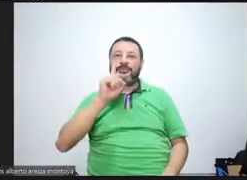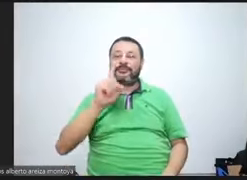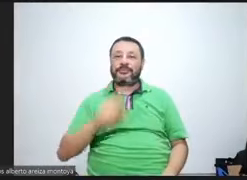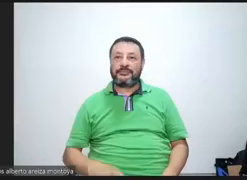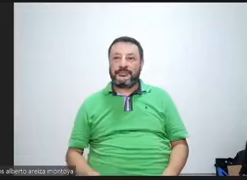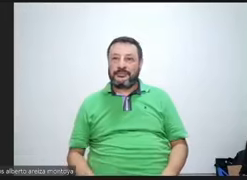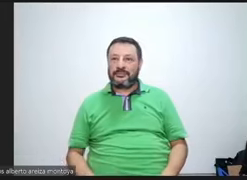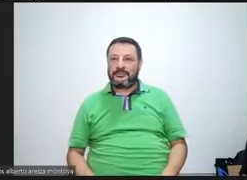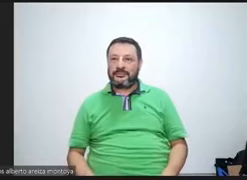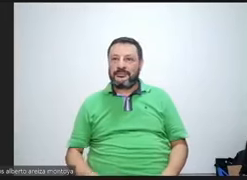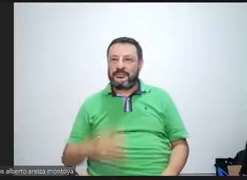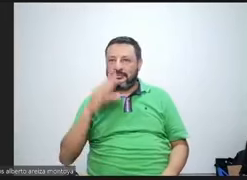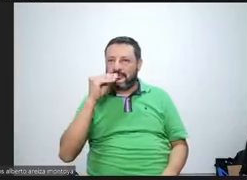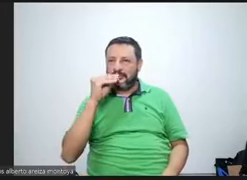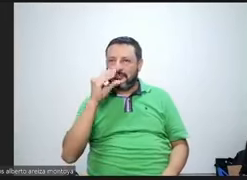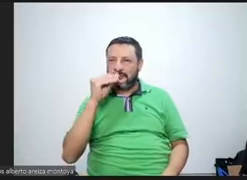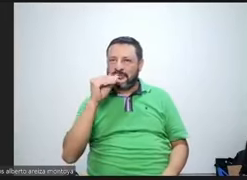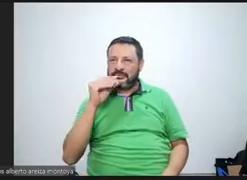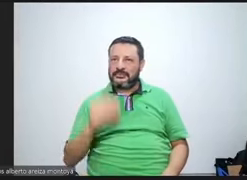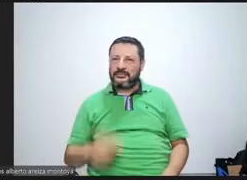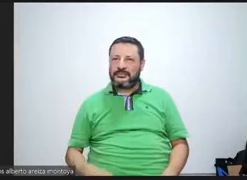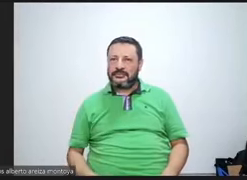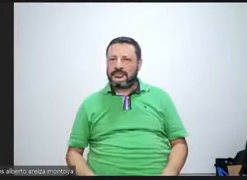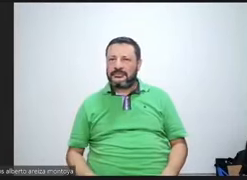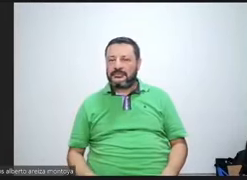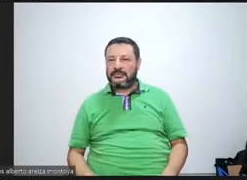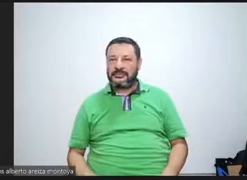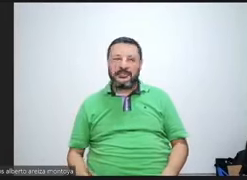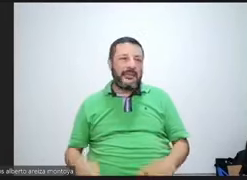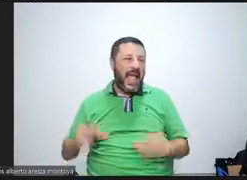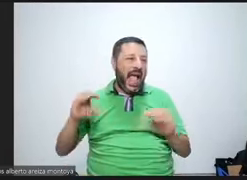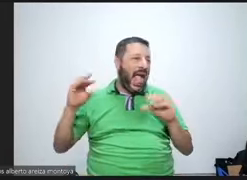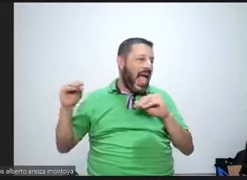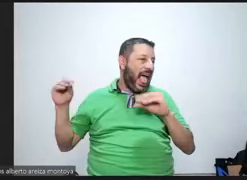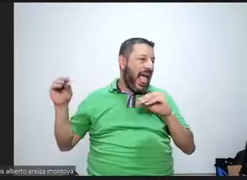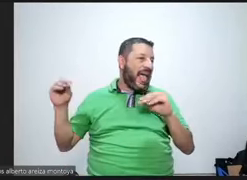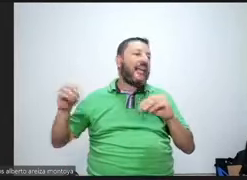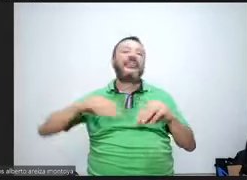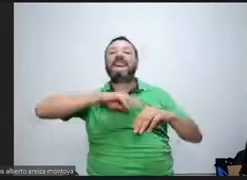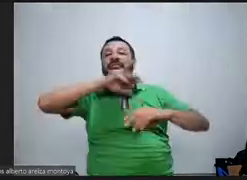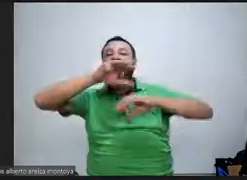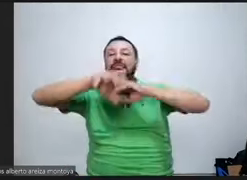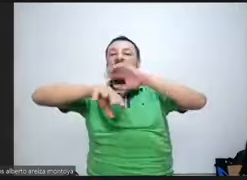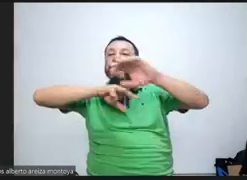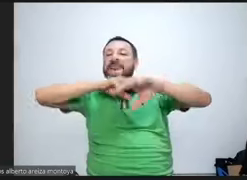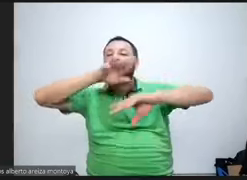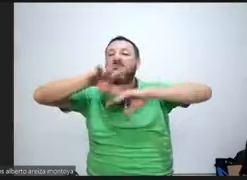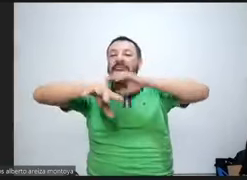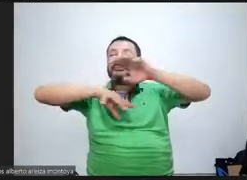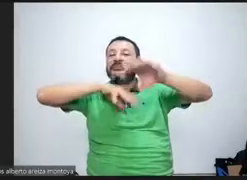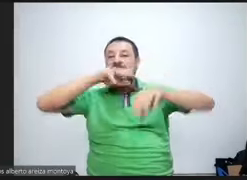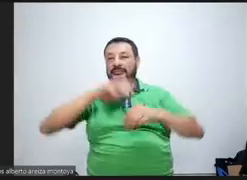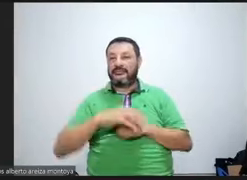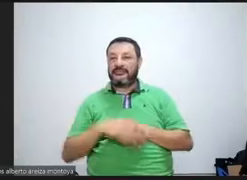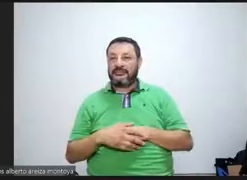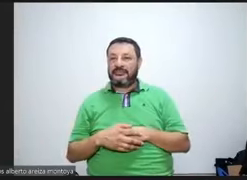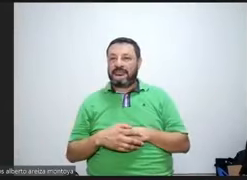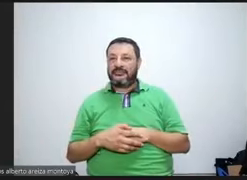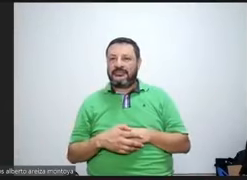ella está diciendo, que las niñas, las compañeras, eran las que estaban dando las indicaciones en las